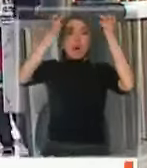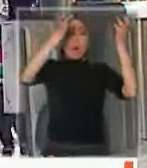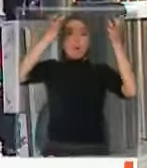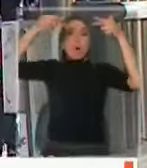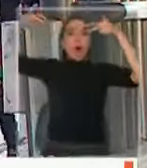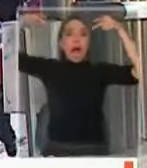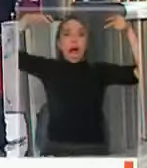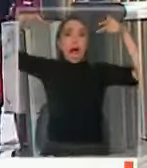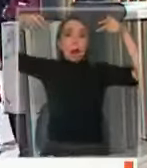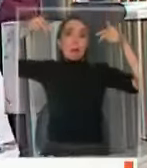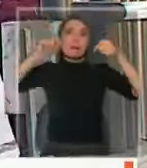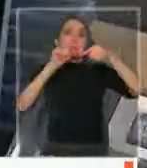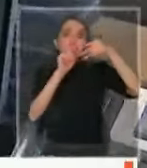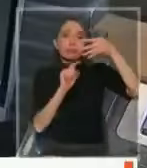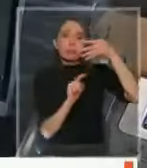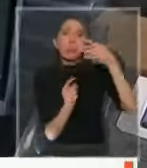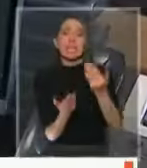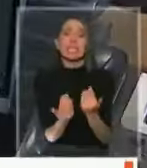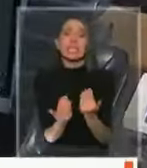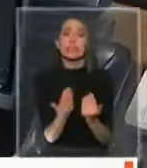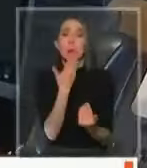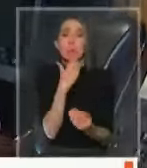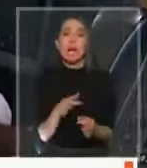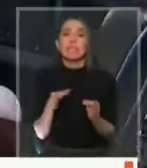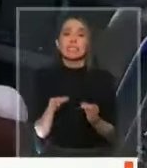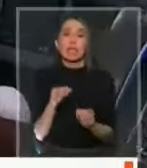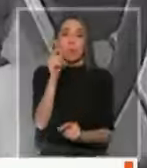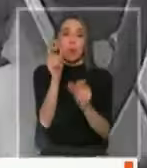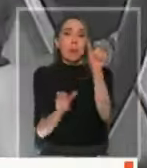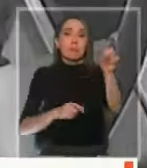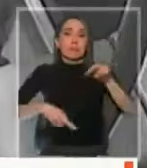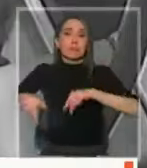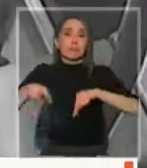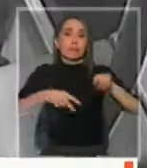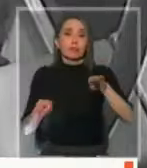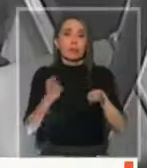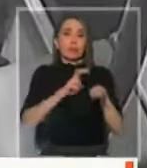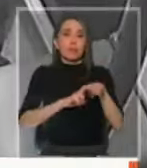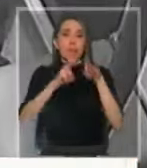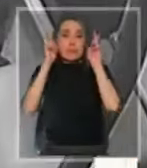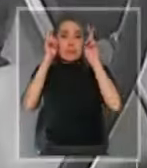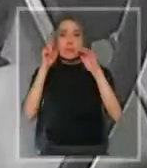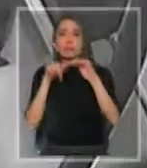Medidas necesarias para mejorar la seguridad de las personas en el transporte público.